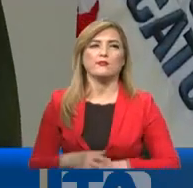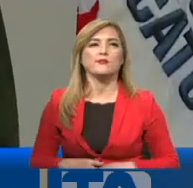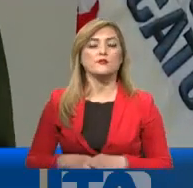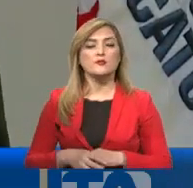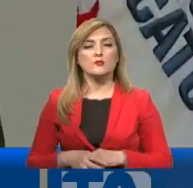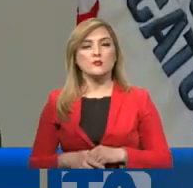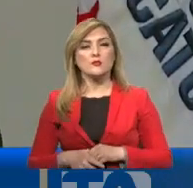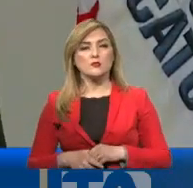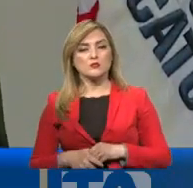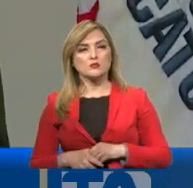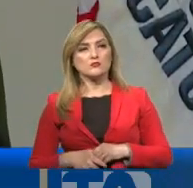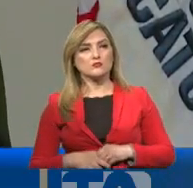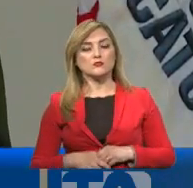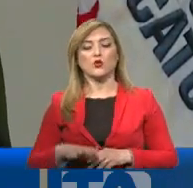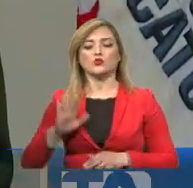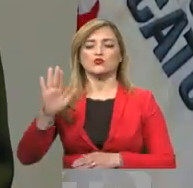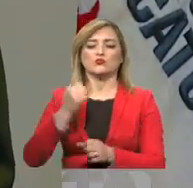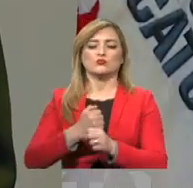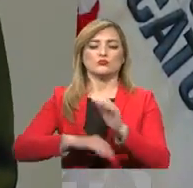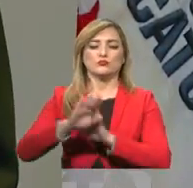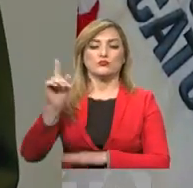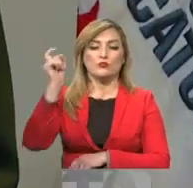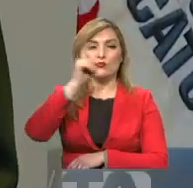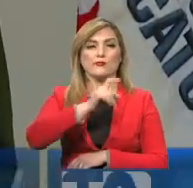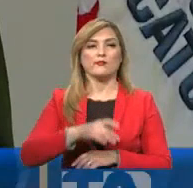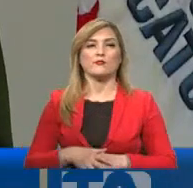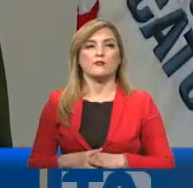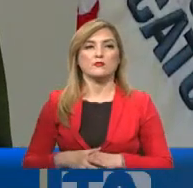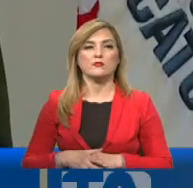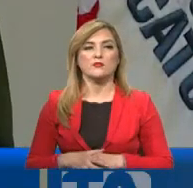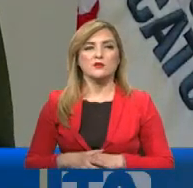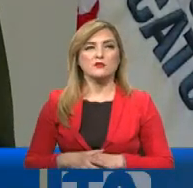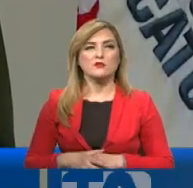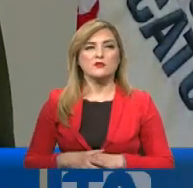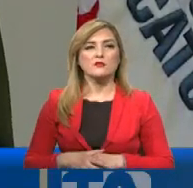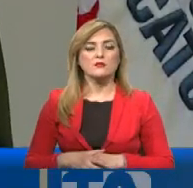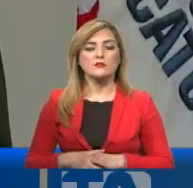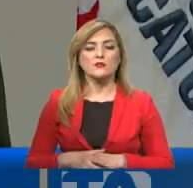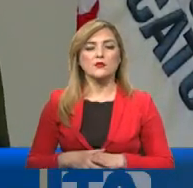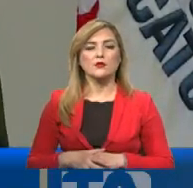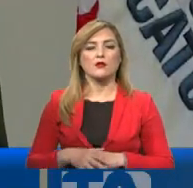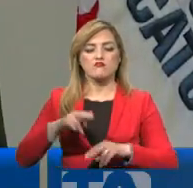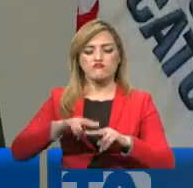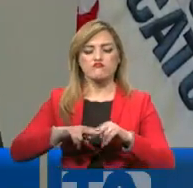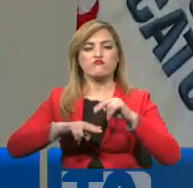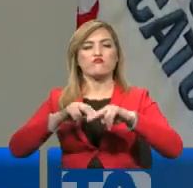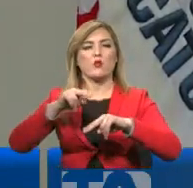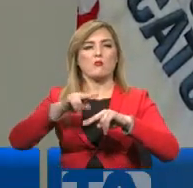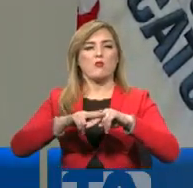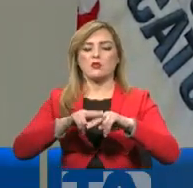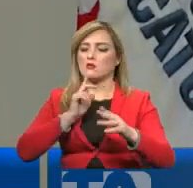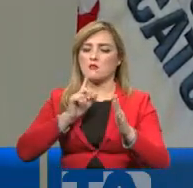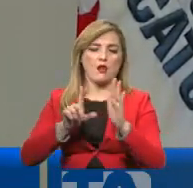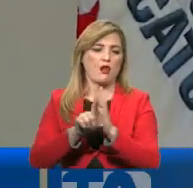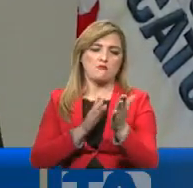quizás su tarea más difícil, construir la legitimidad en el ejercicio del cargo, avalado